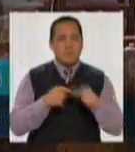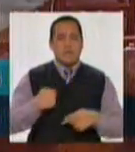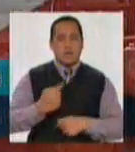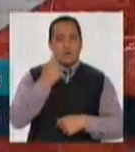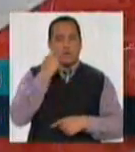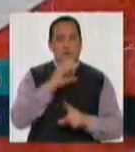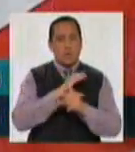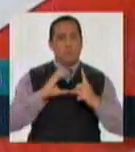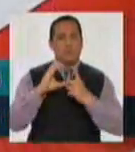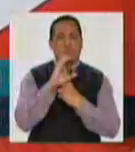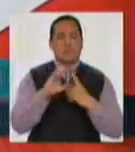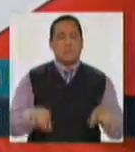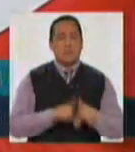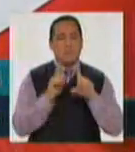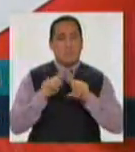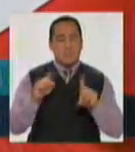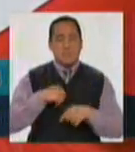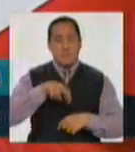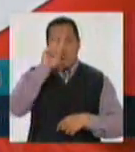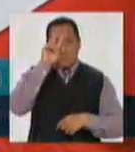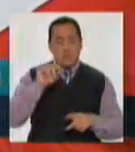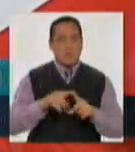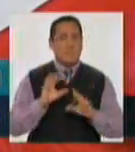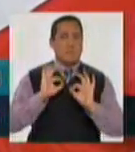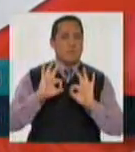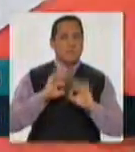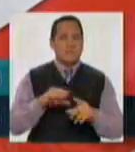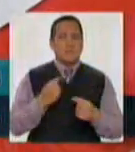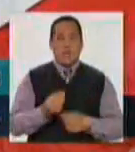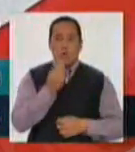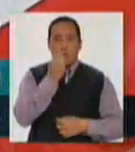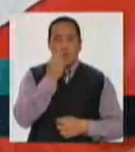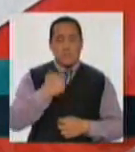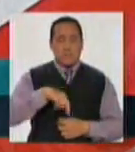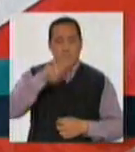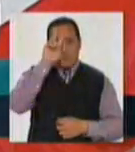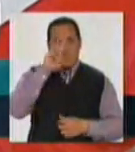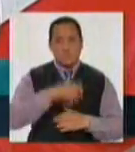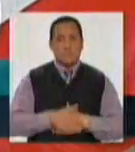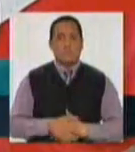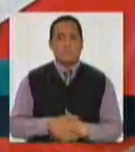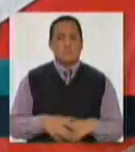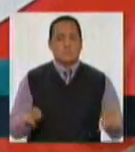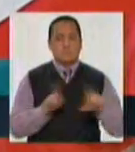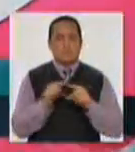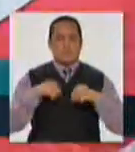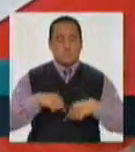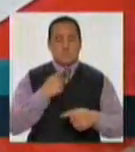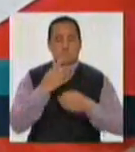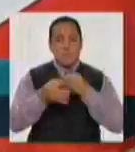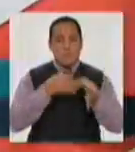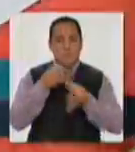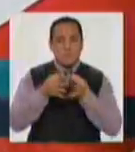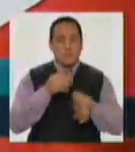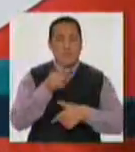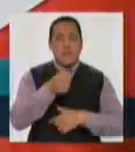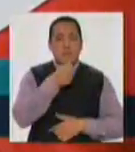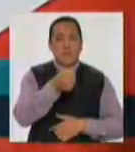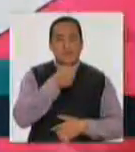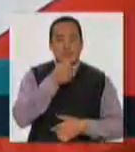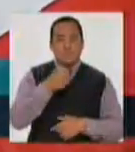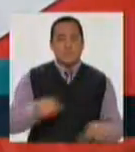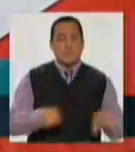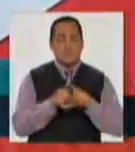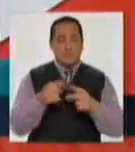la cultura peruana, la excelencia de la culinaria peruana. Aquí les estoy diciendo a los periodistas